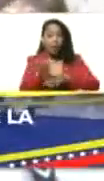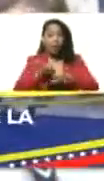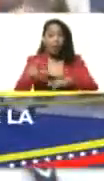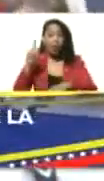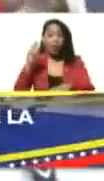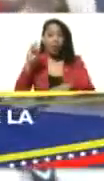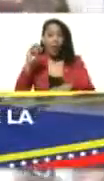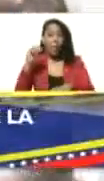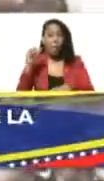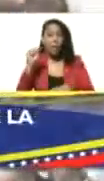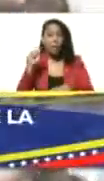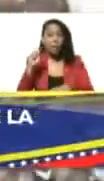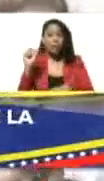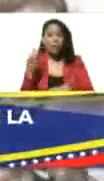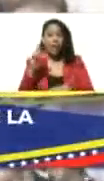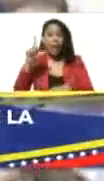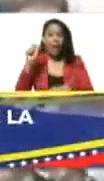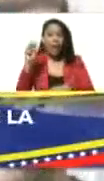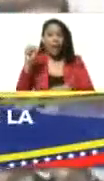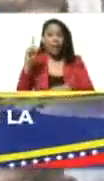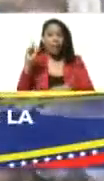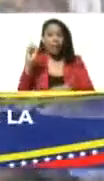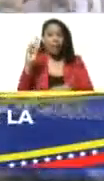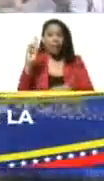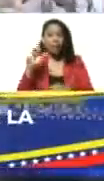Tomás Lander.